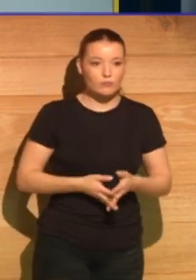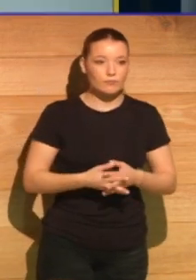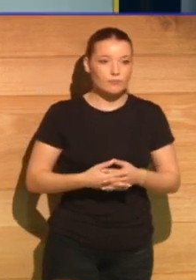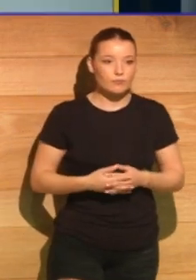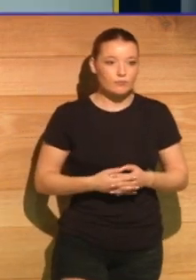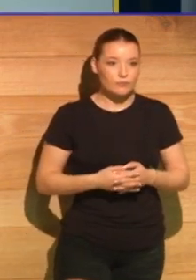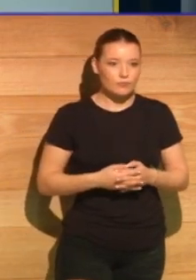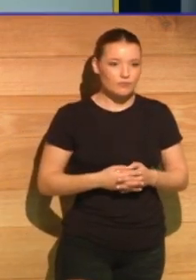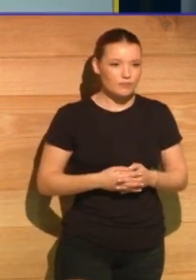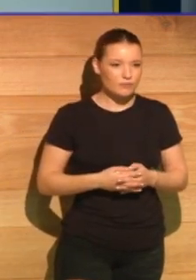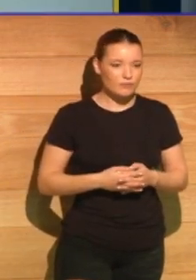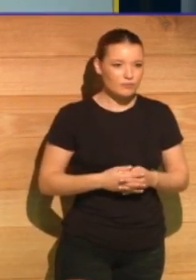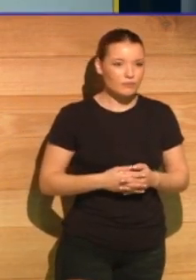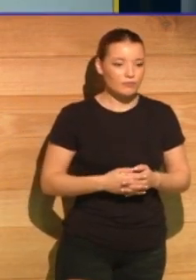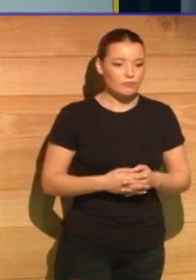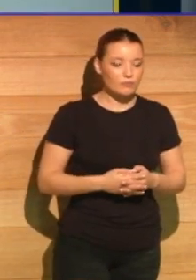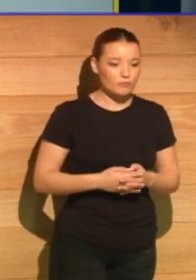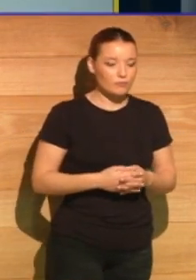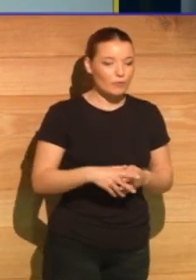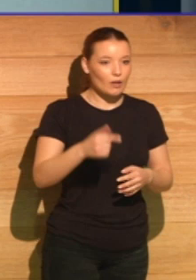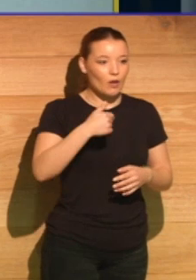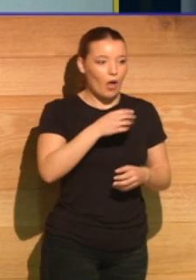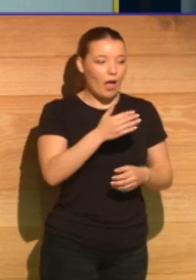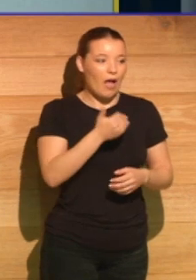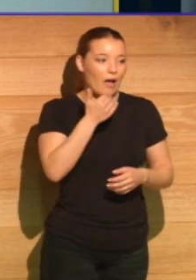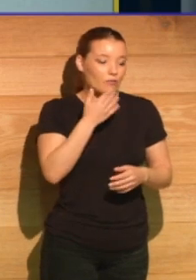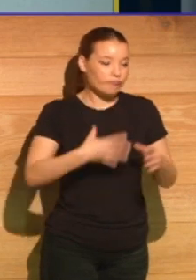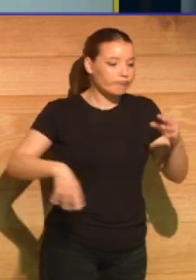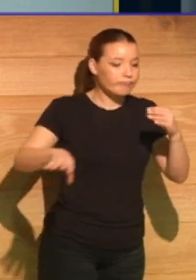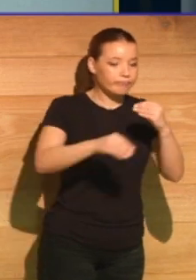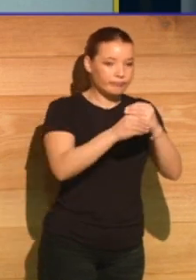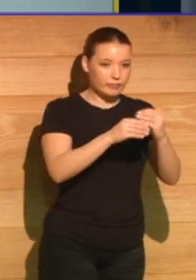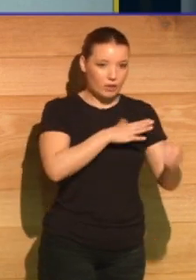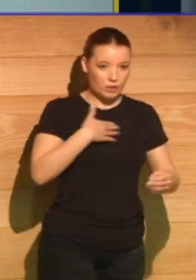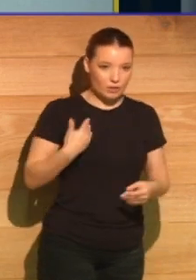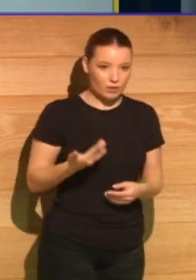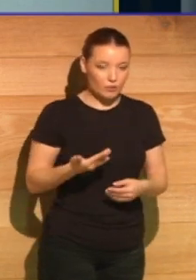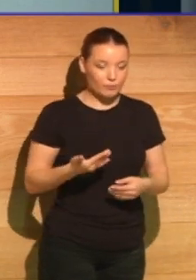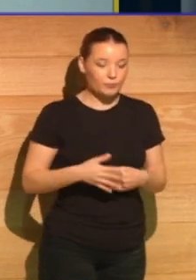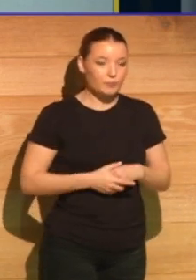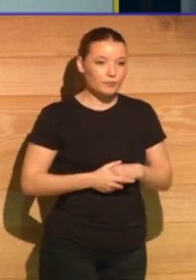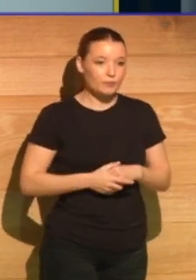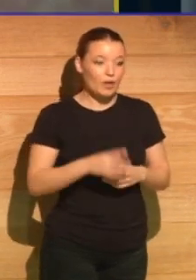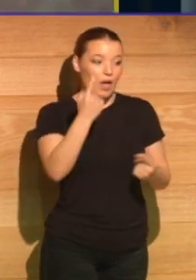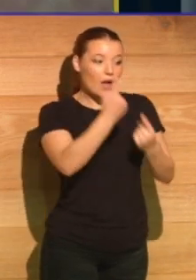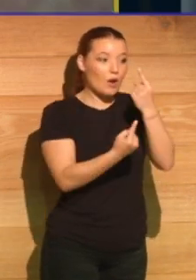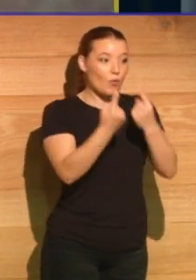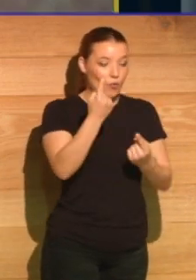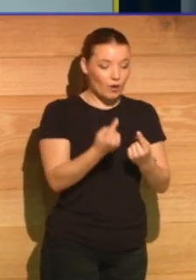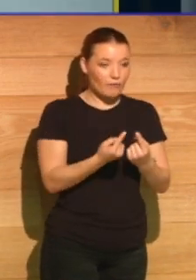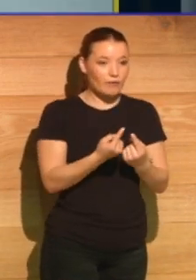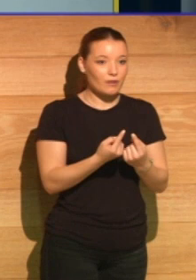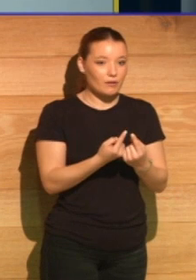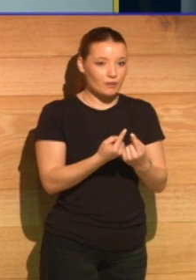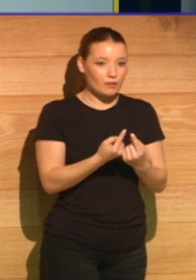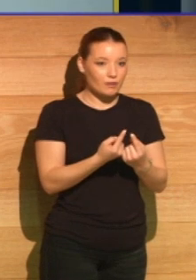Elena, yo querría completar, de acuerdo con lo que ha dicho Estíbaliz, a veces yo también